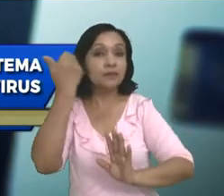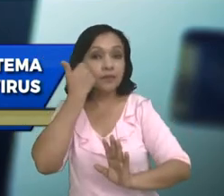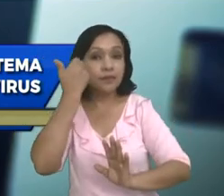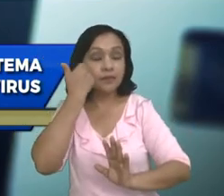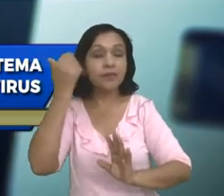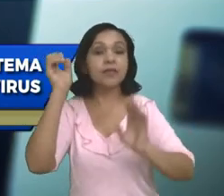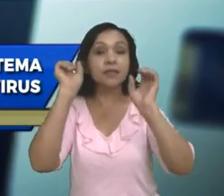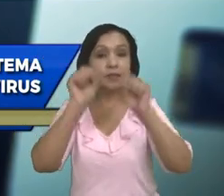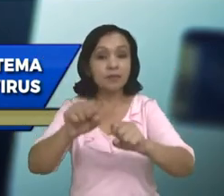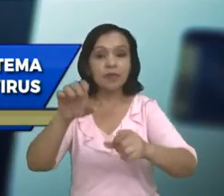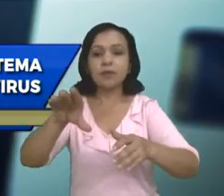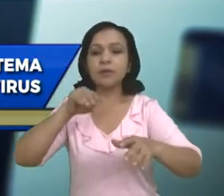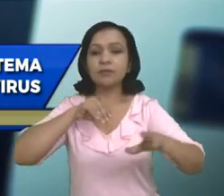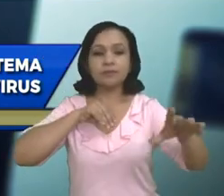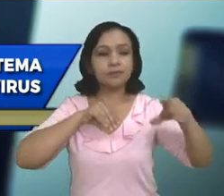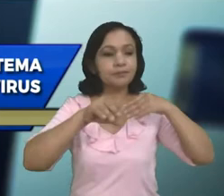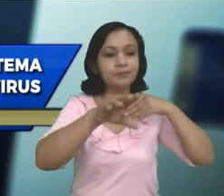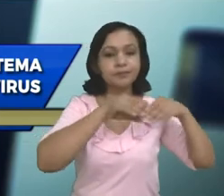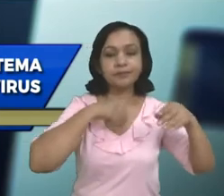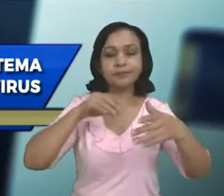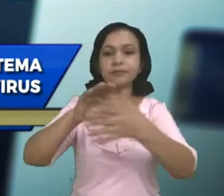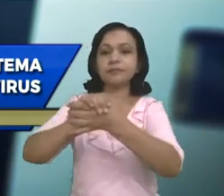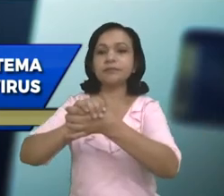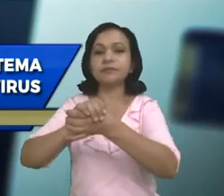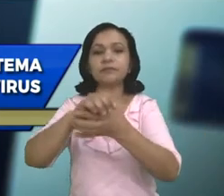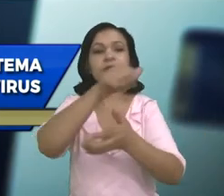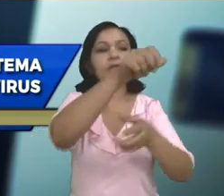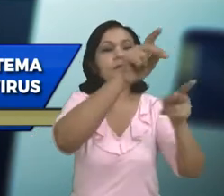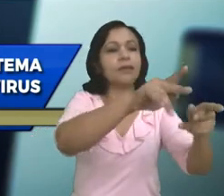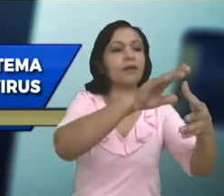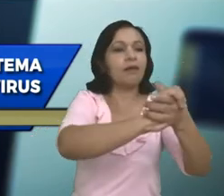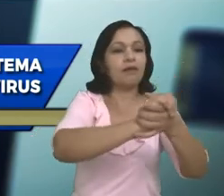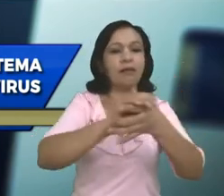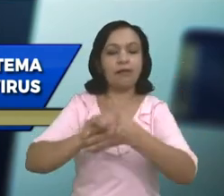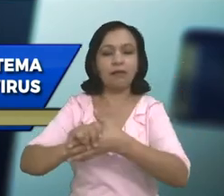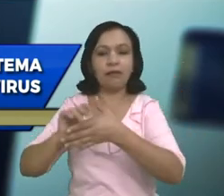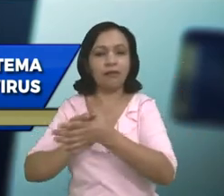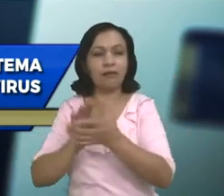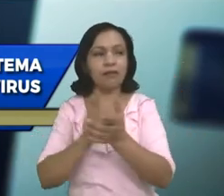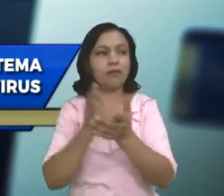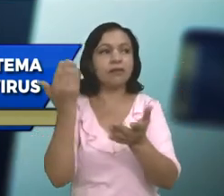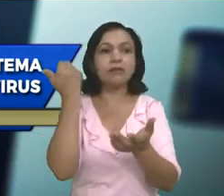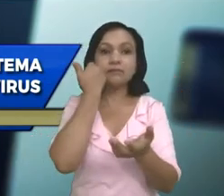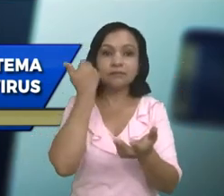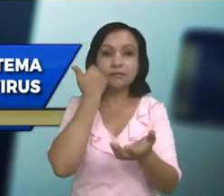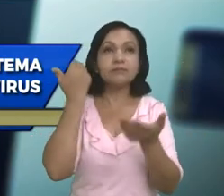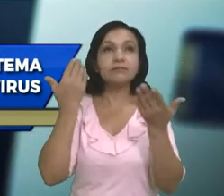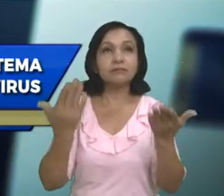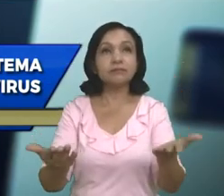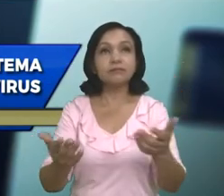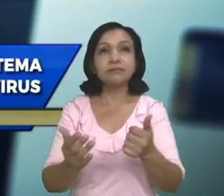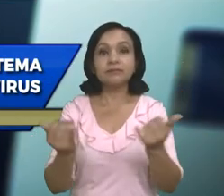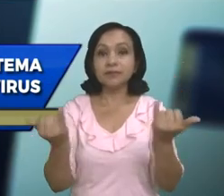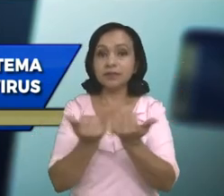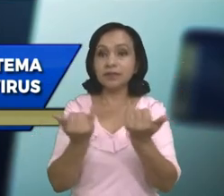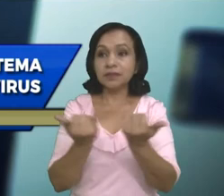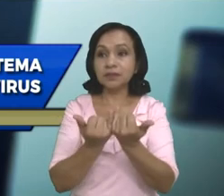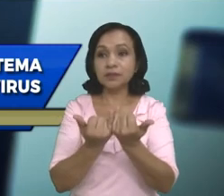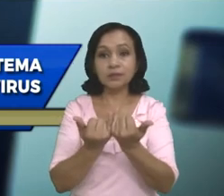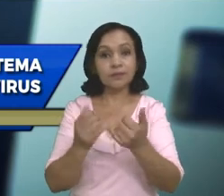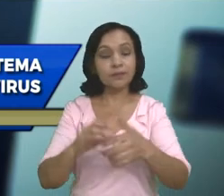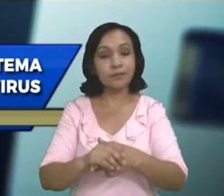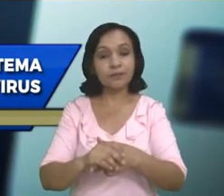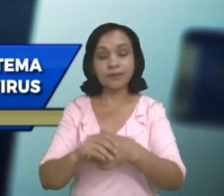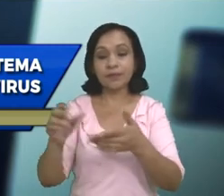nosotros podemos adquirir a través de las manos donde nosotros andamos cargando virus y bacterias también puede usarse el